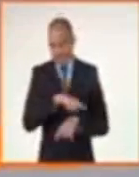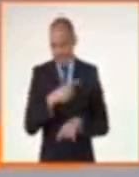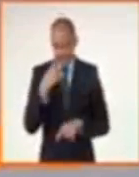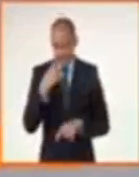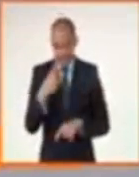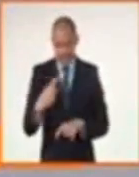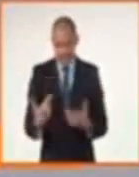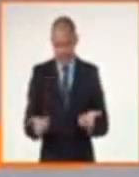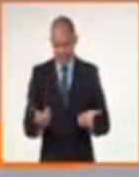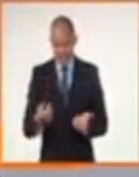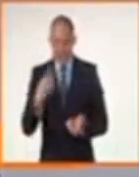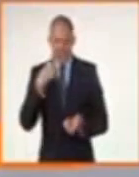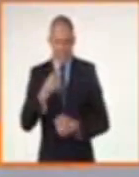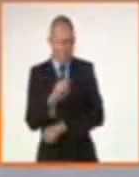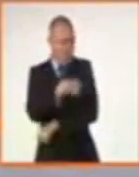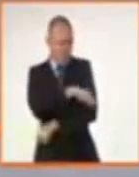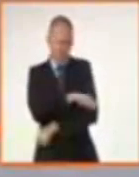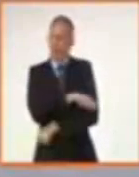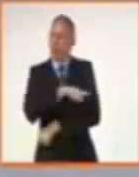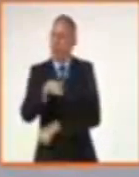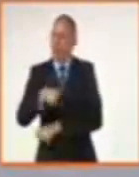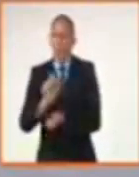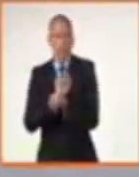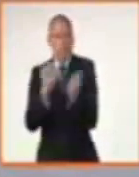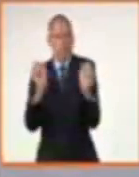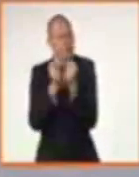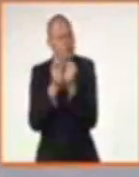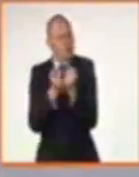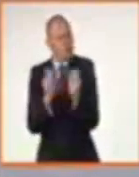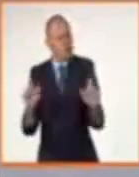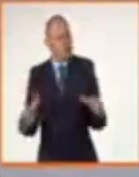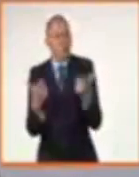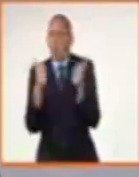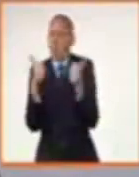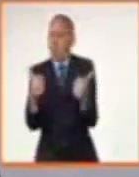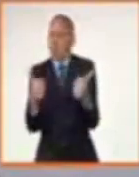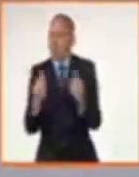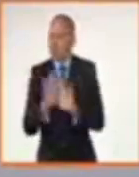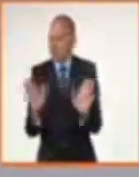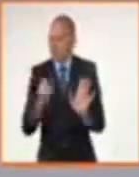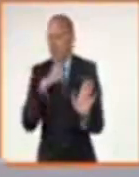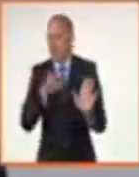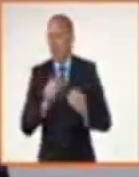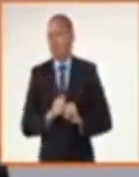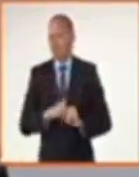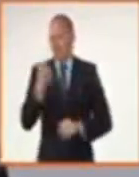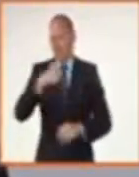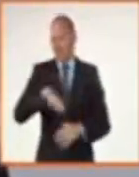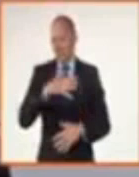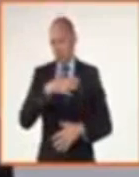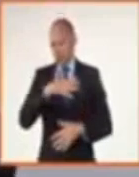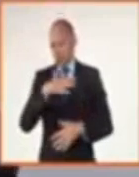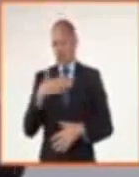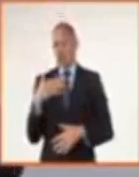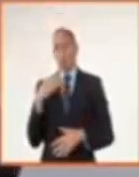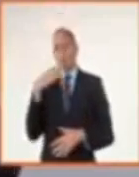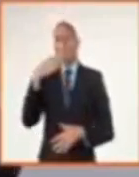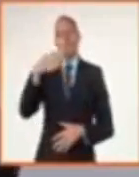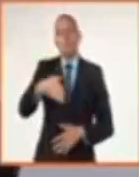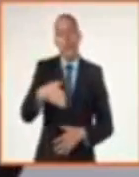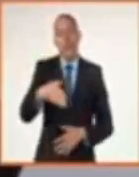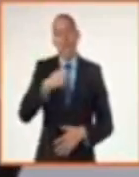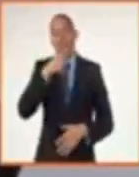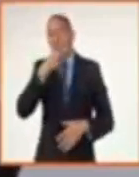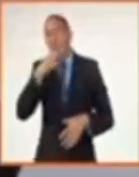voluntad democrática, porque incluso el hecho de que una persona vaya, o sea, ya está participando, usted puede anular la